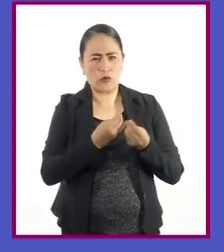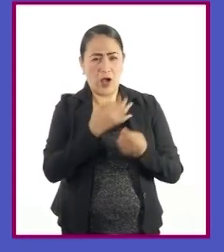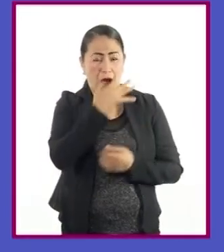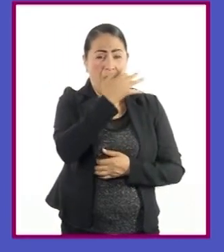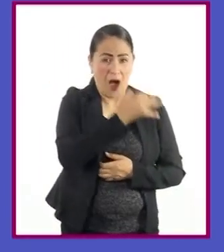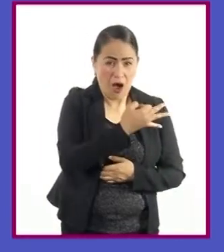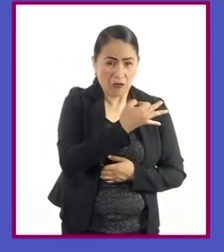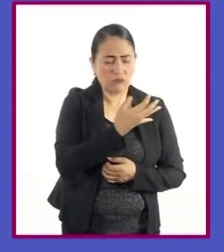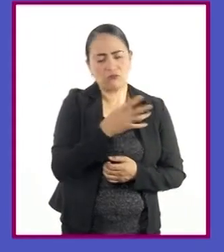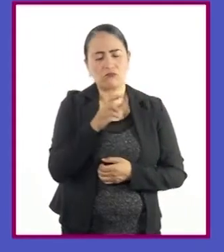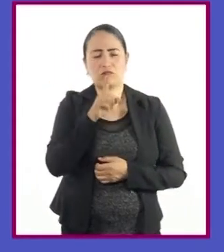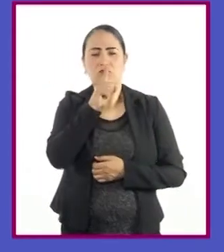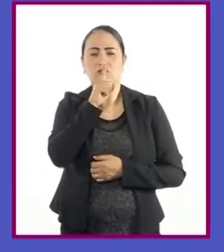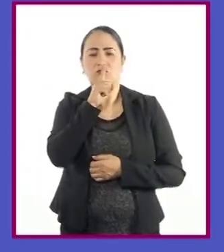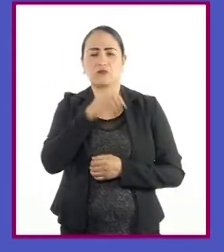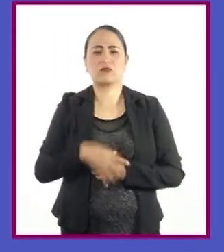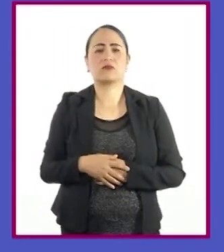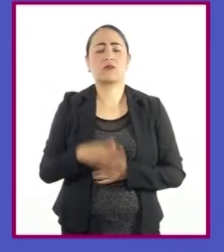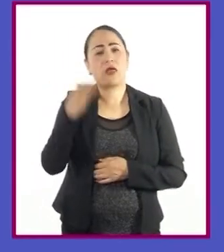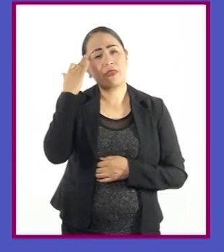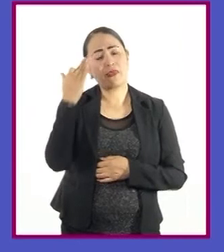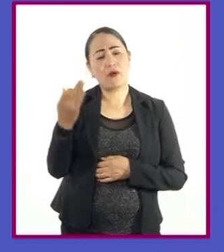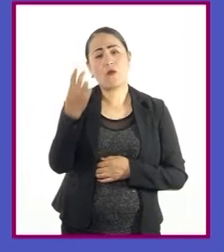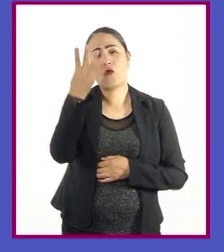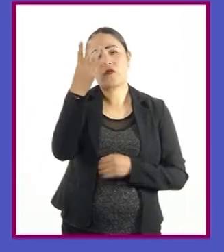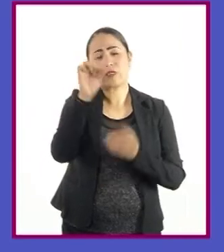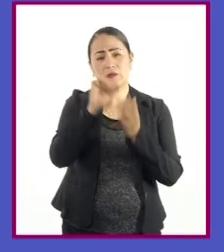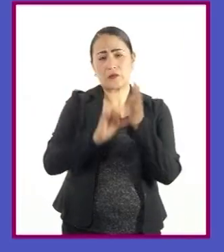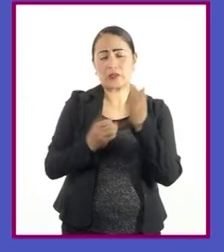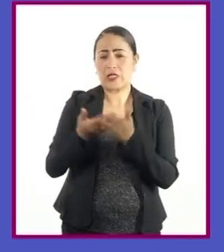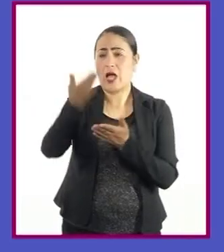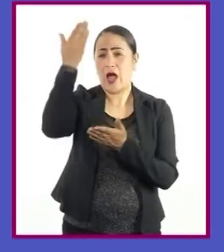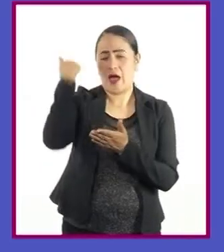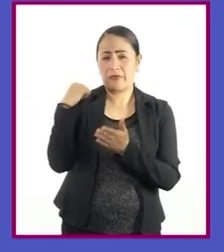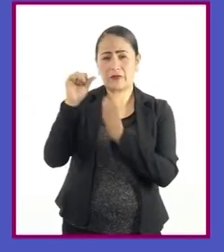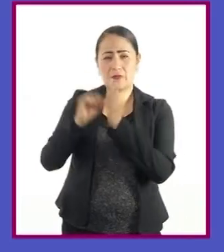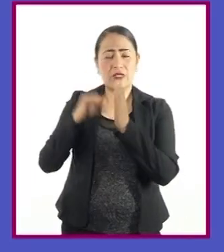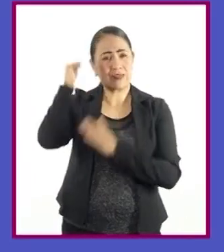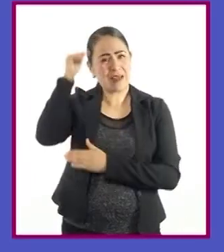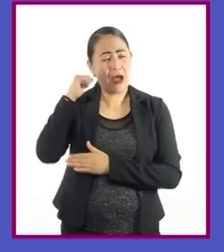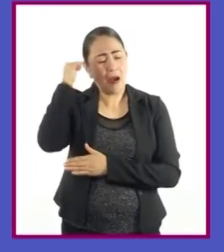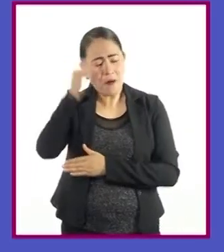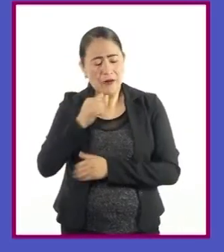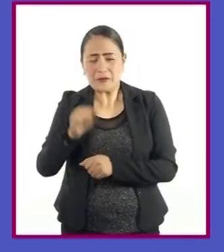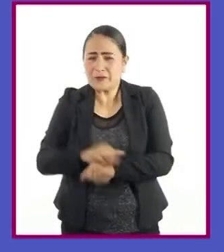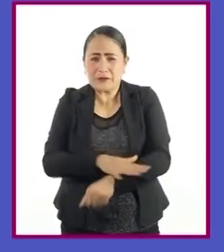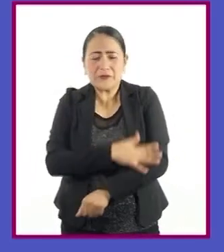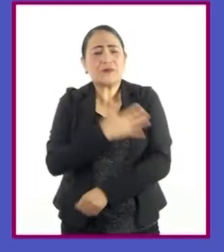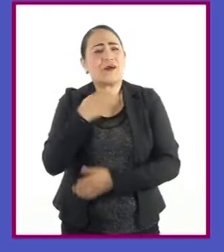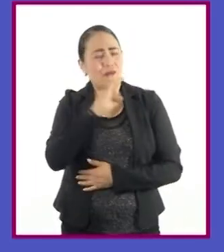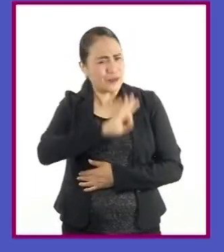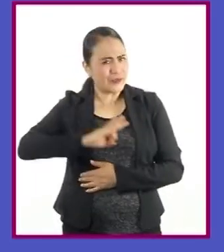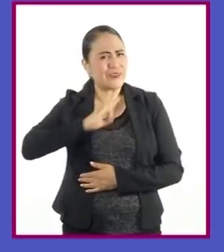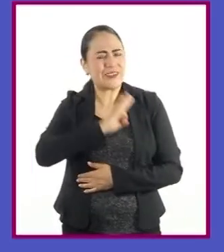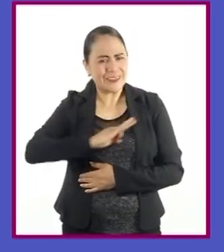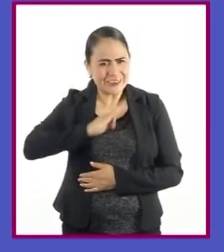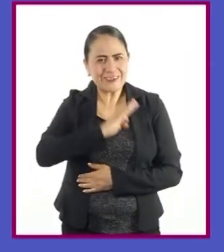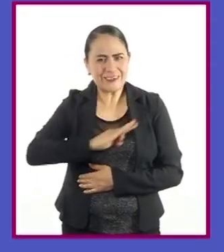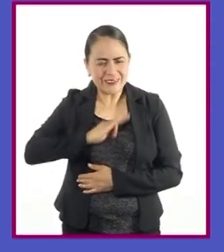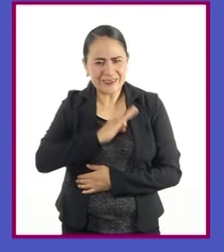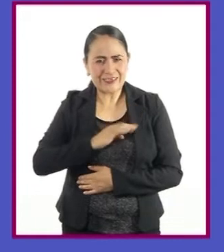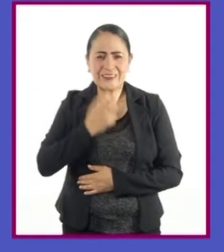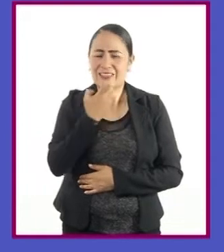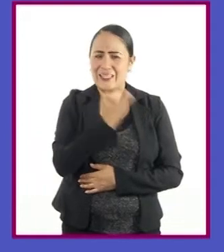conocer. Durante 3 meses se habían casado en abril, vivieron una dicha especial. Sin duda, hubiera